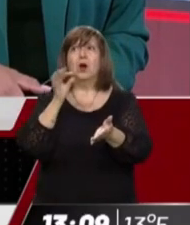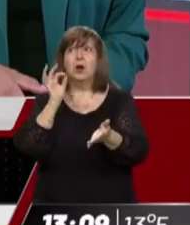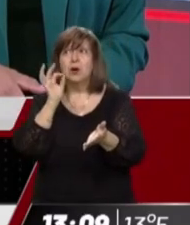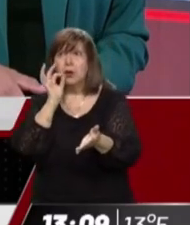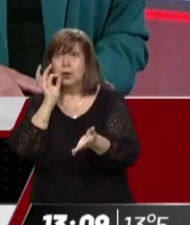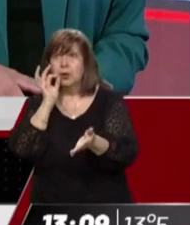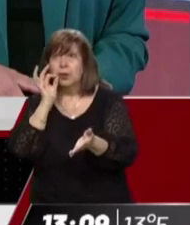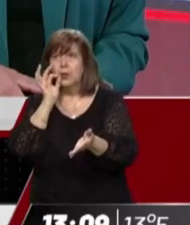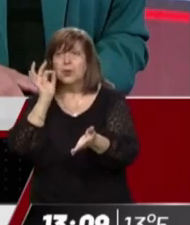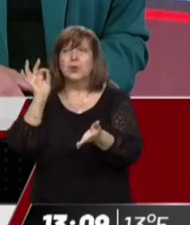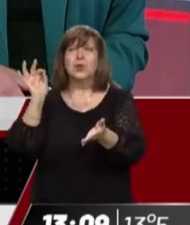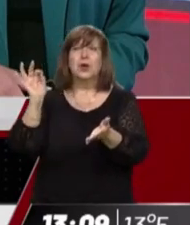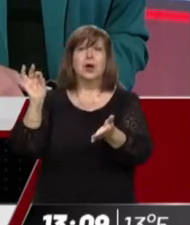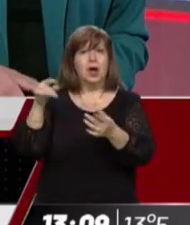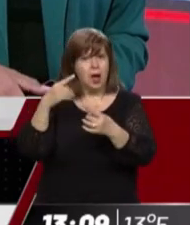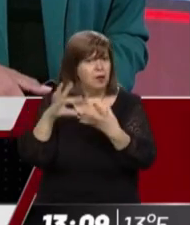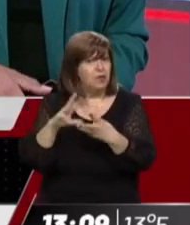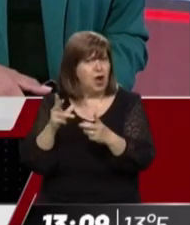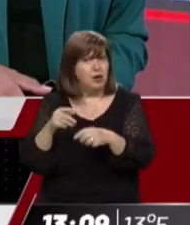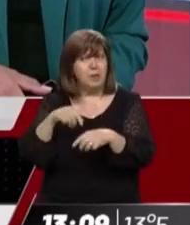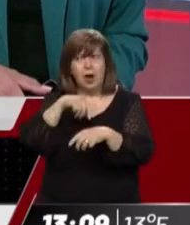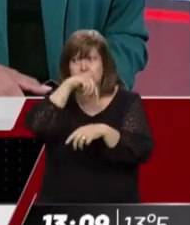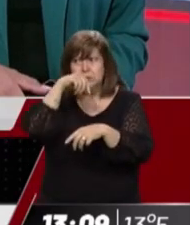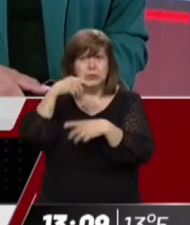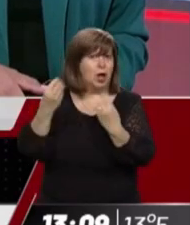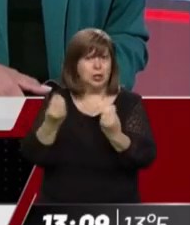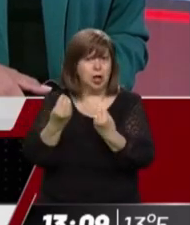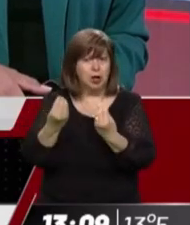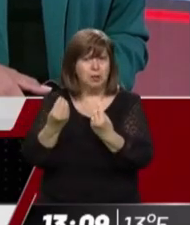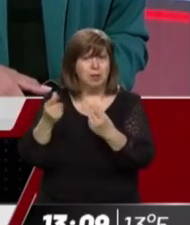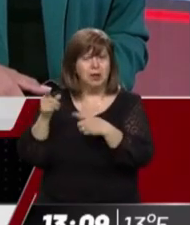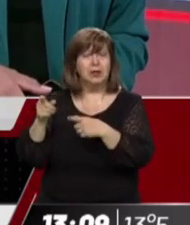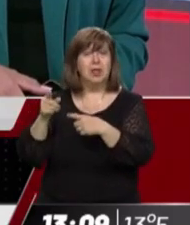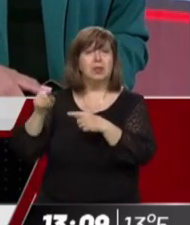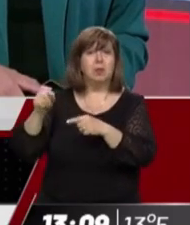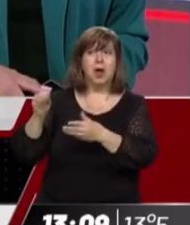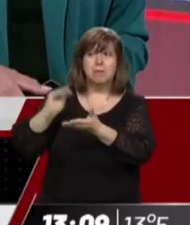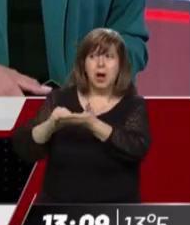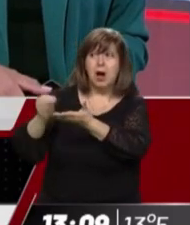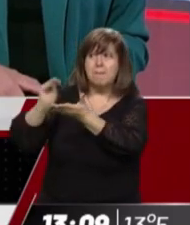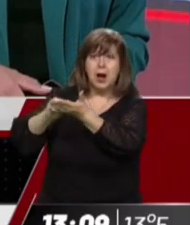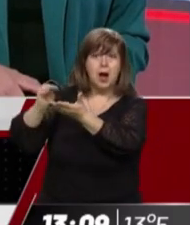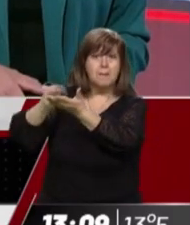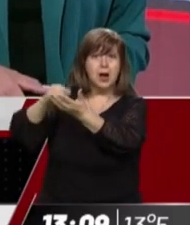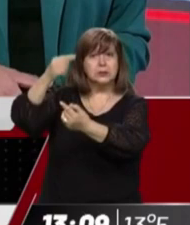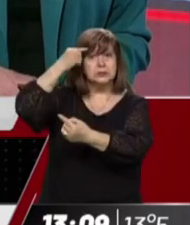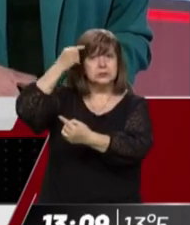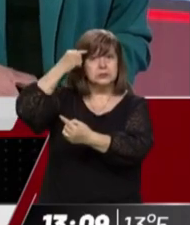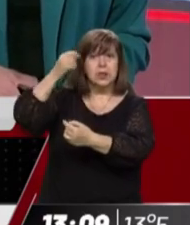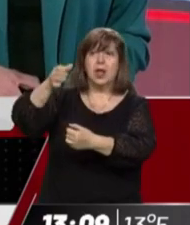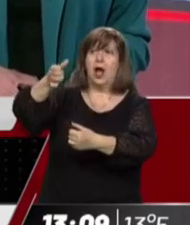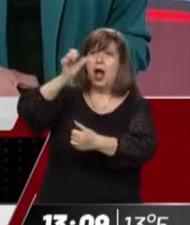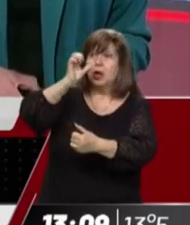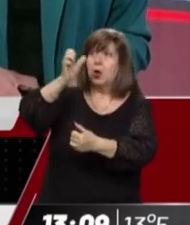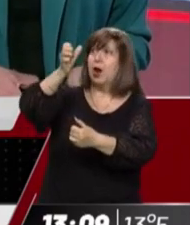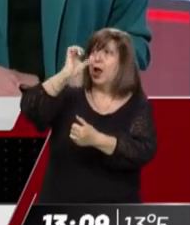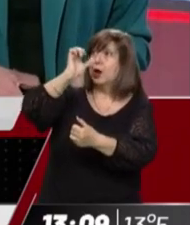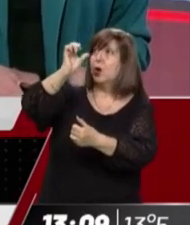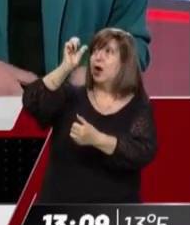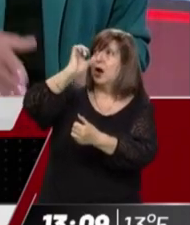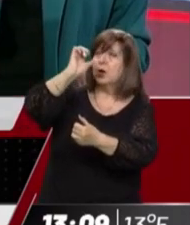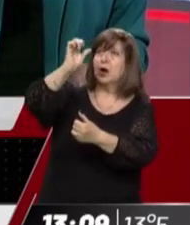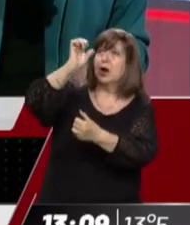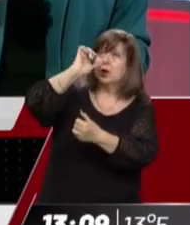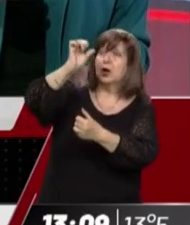vida muy difíciles y el camino de retorno también complejizarse mucho. Sí, y el alcohol. Porque nos decía Saraco